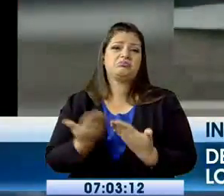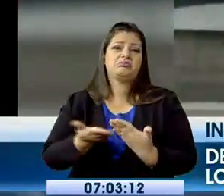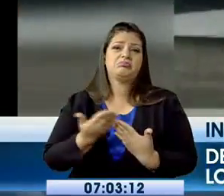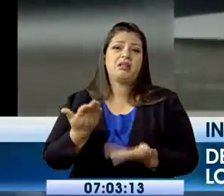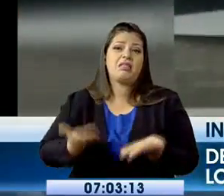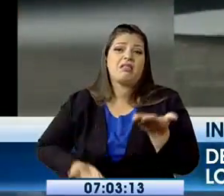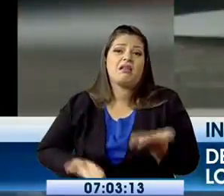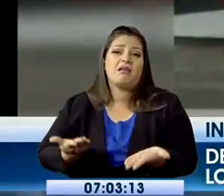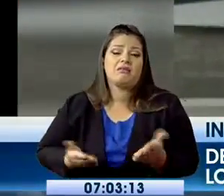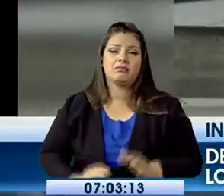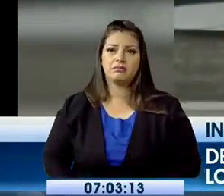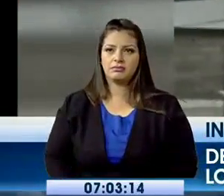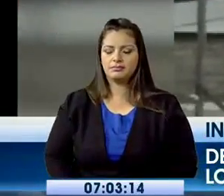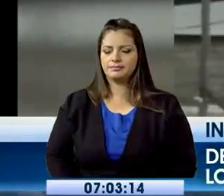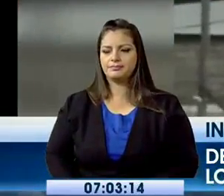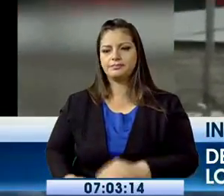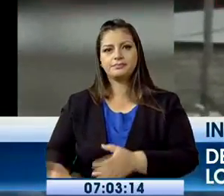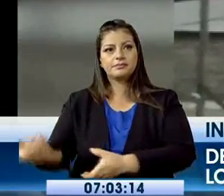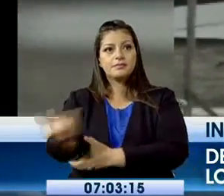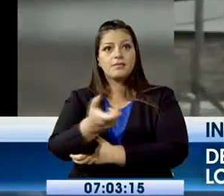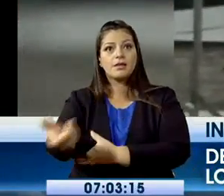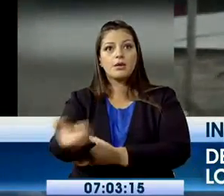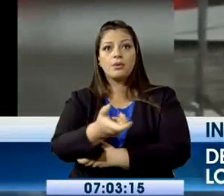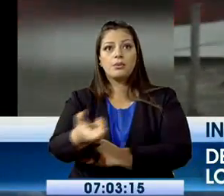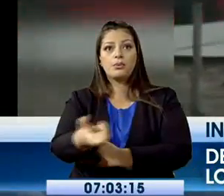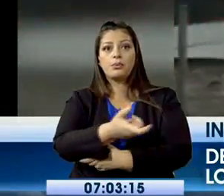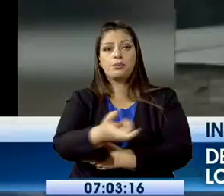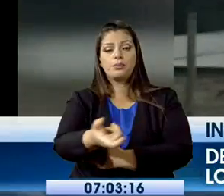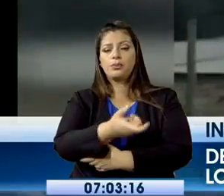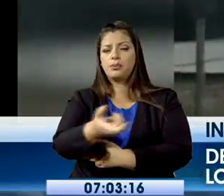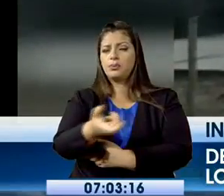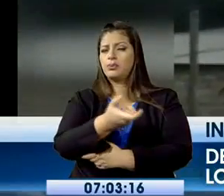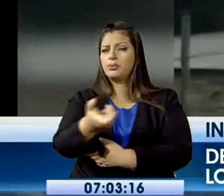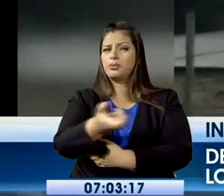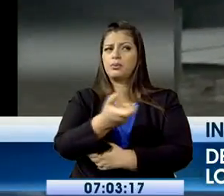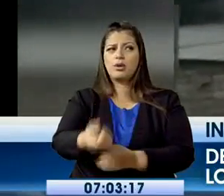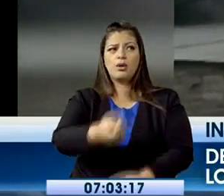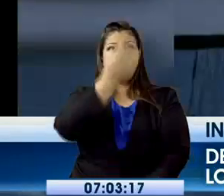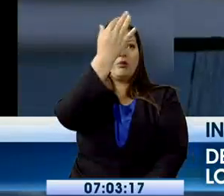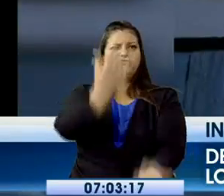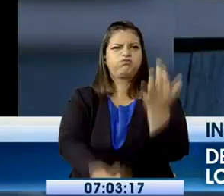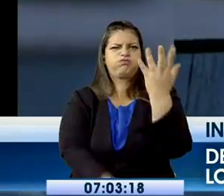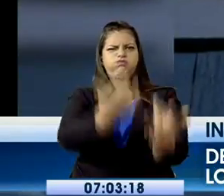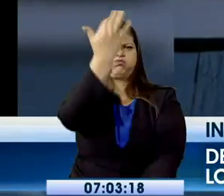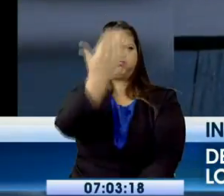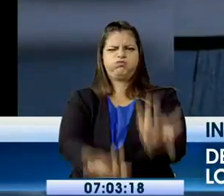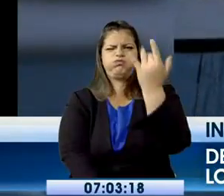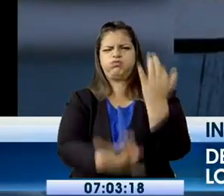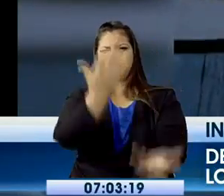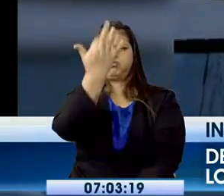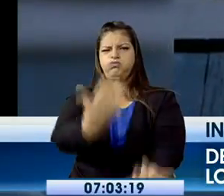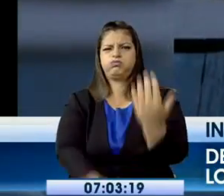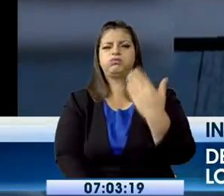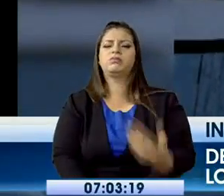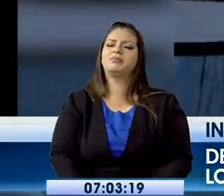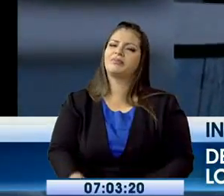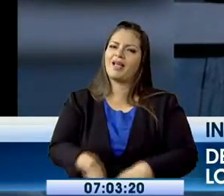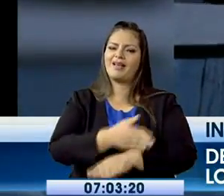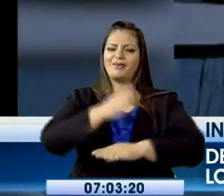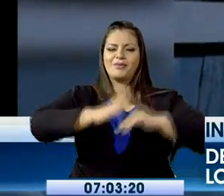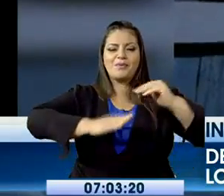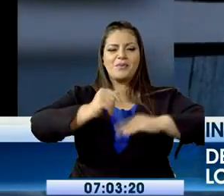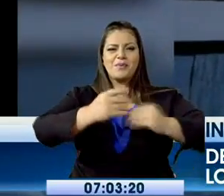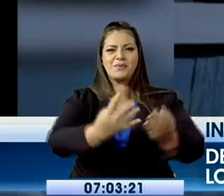bomberos llegaron al sitio en poco tiempo pero las casitas que ardieron como fósforos eran construcciones mixtas que se